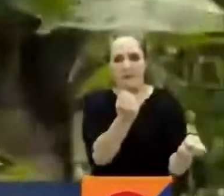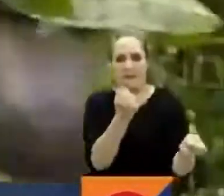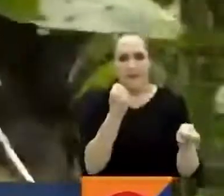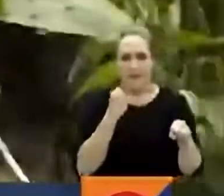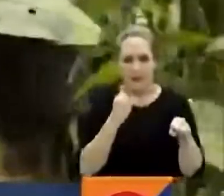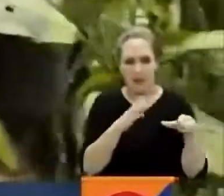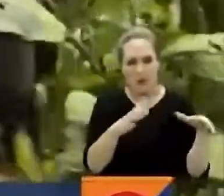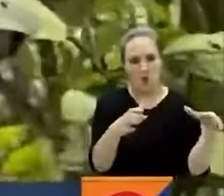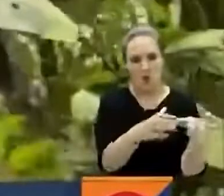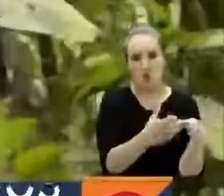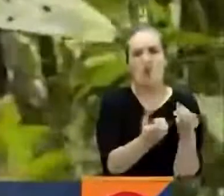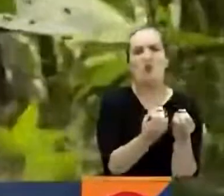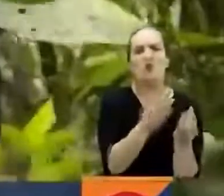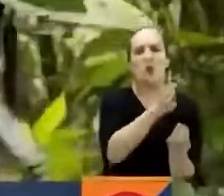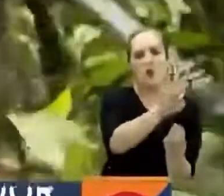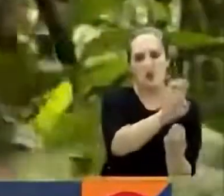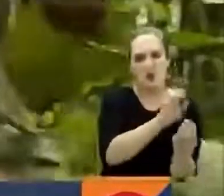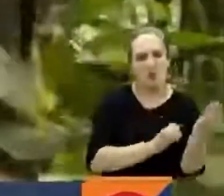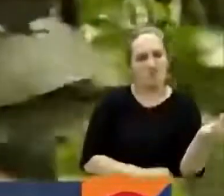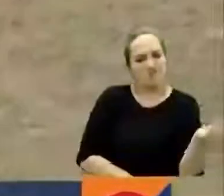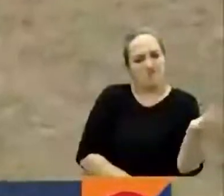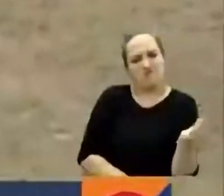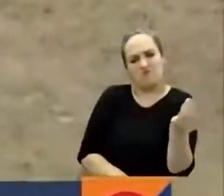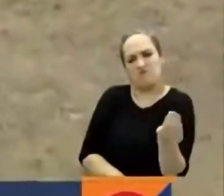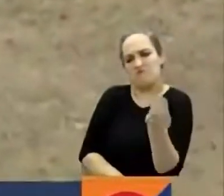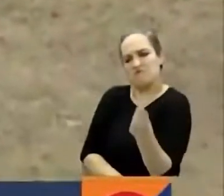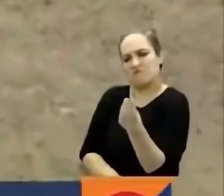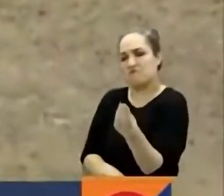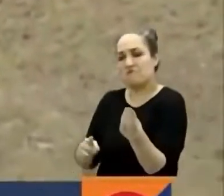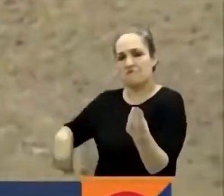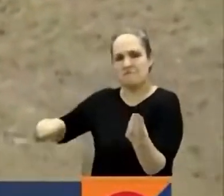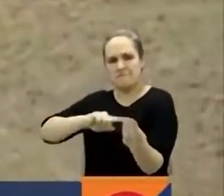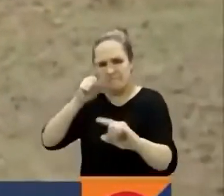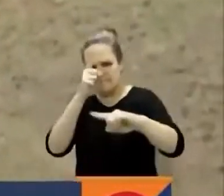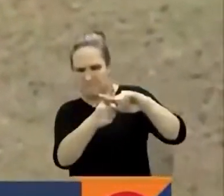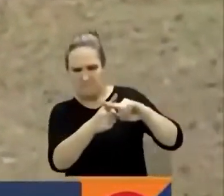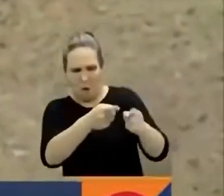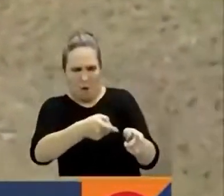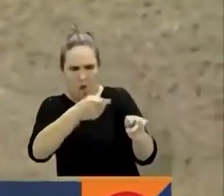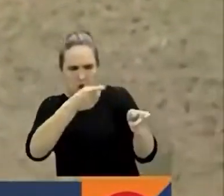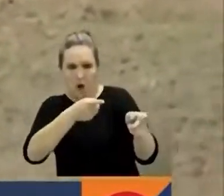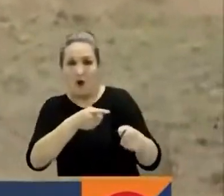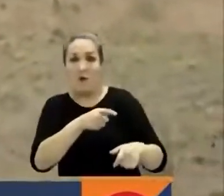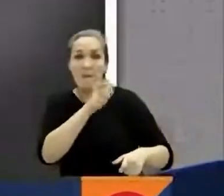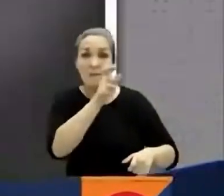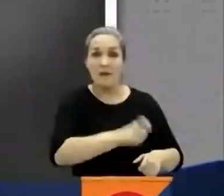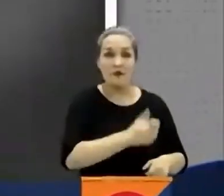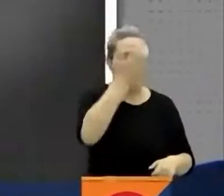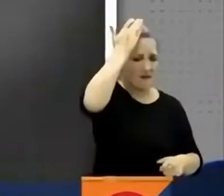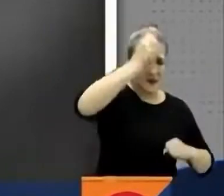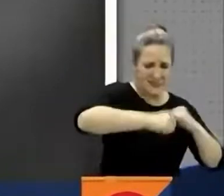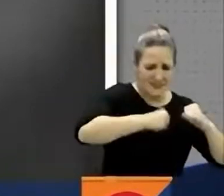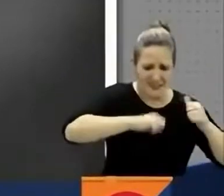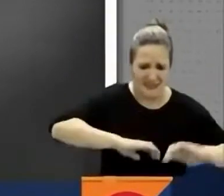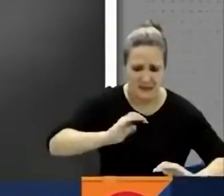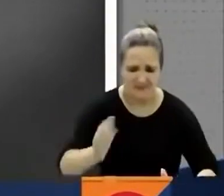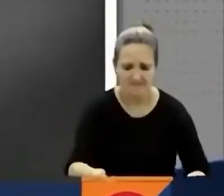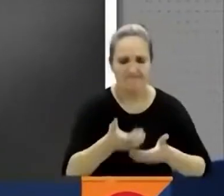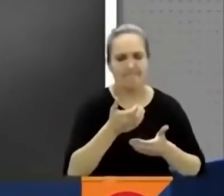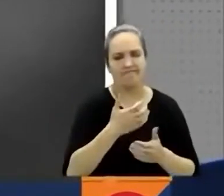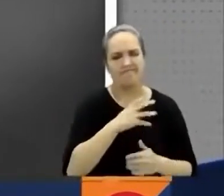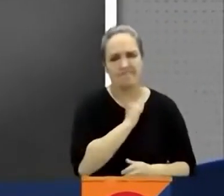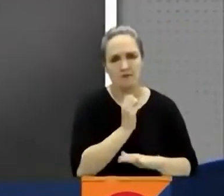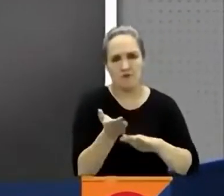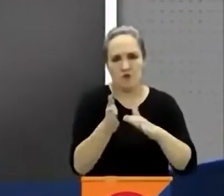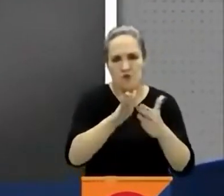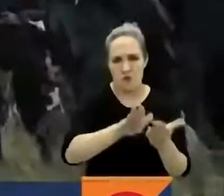Vulcano desarrollaba operaciones ofensivas en el territorio. Pese a los esfuerzos y la rápida reacción de enfermeros de combate, no lograron salvarle la vida. En la